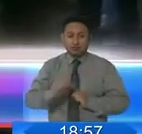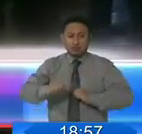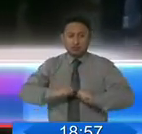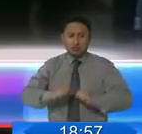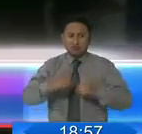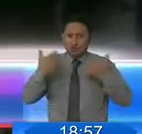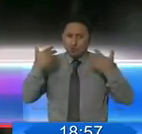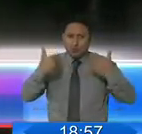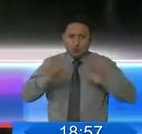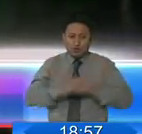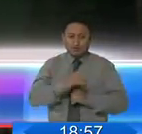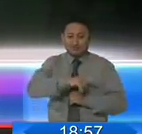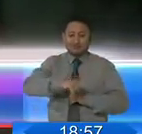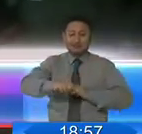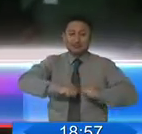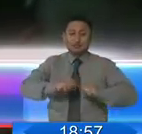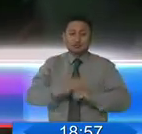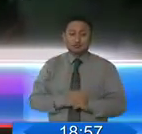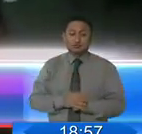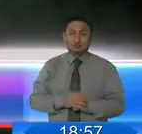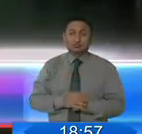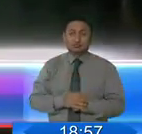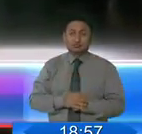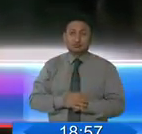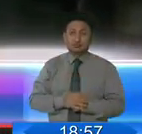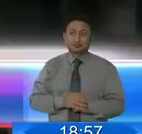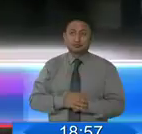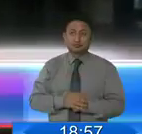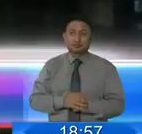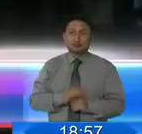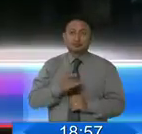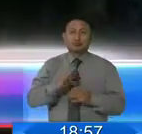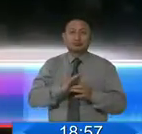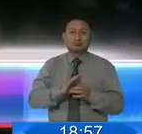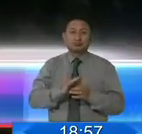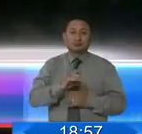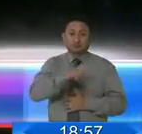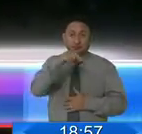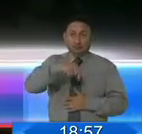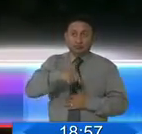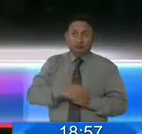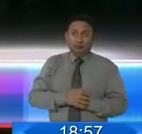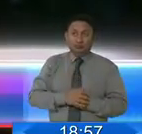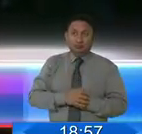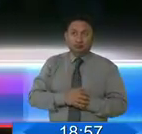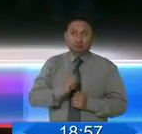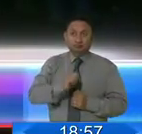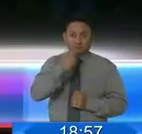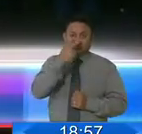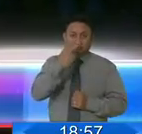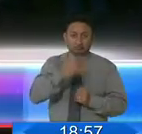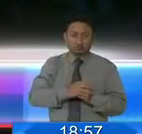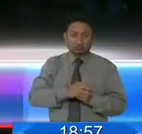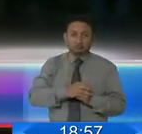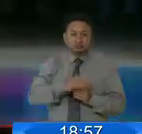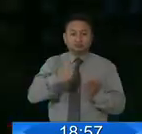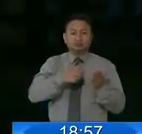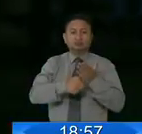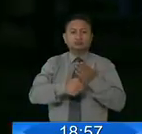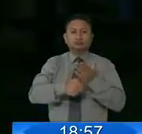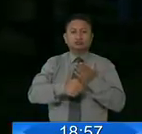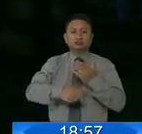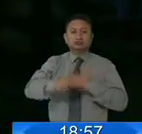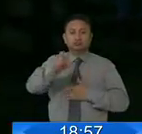en toda esta acción que llevó adelante el estado compañeros en este instante a nosotros vamos a escuchar justamente lo que dijo la ministra de justicia